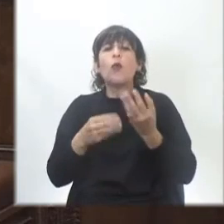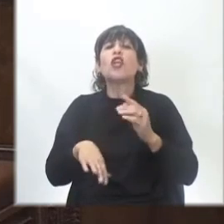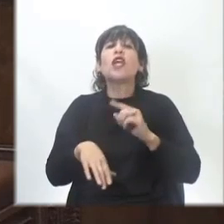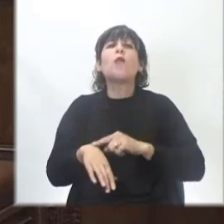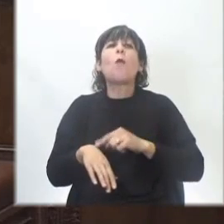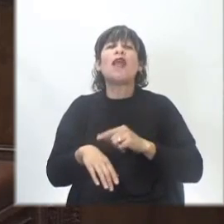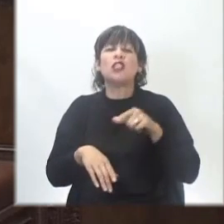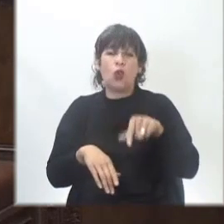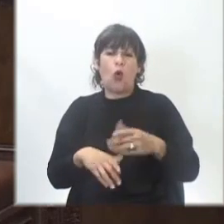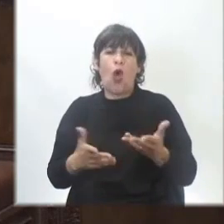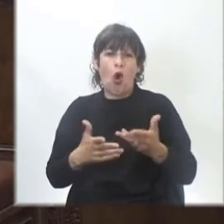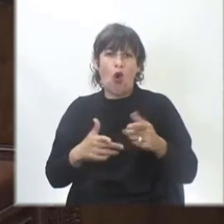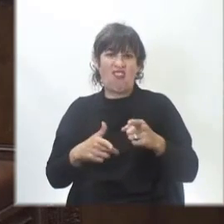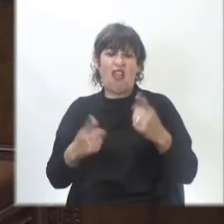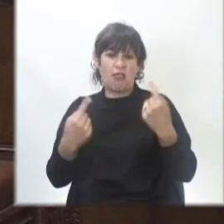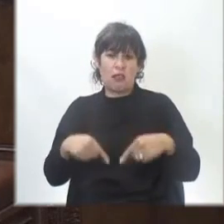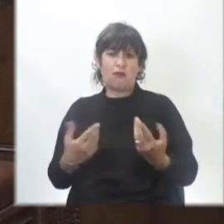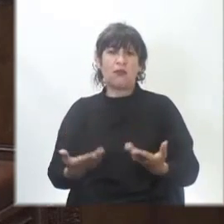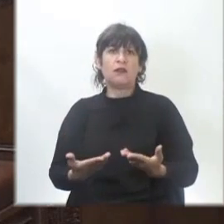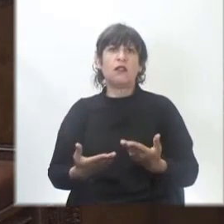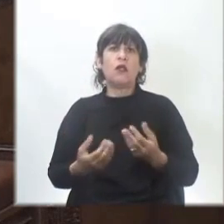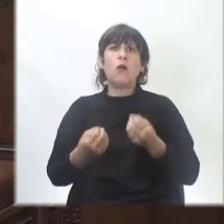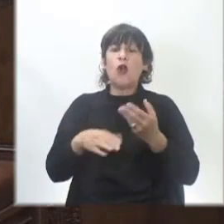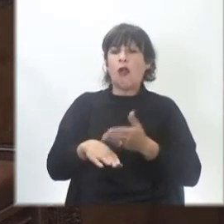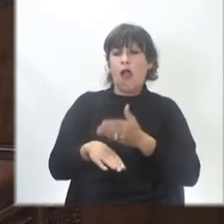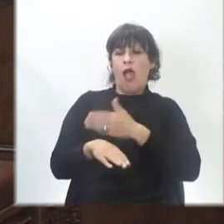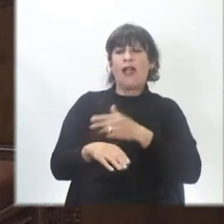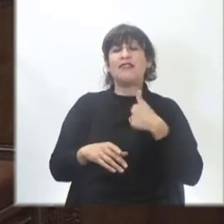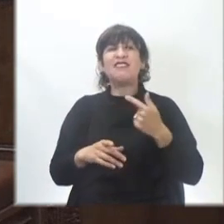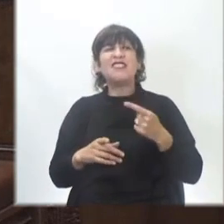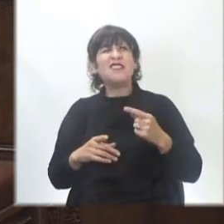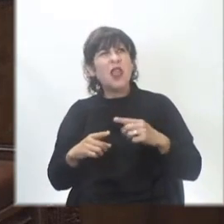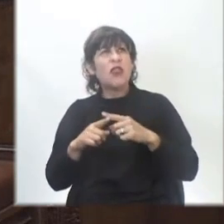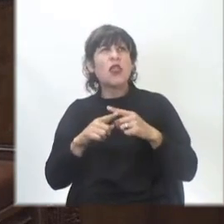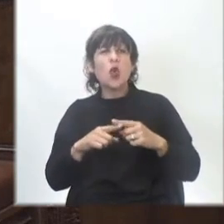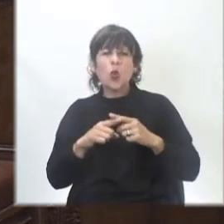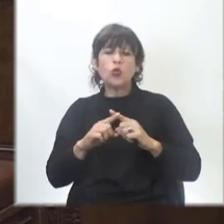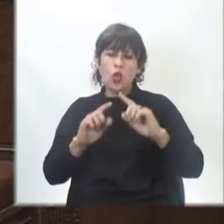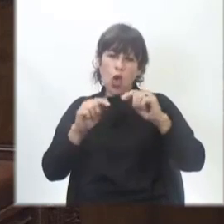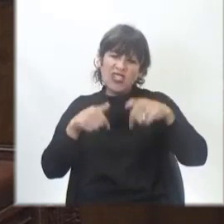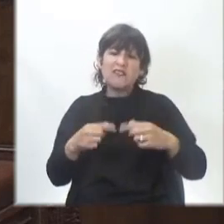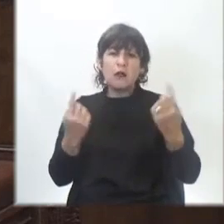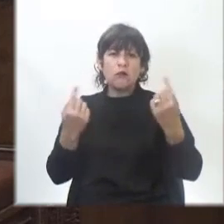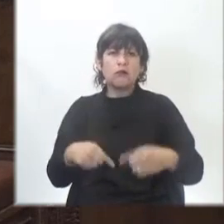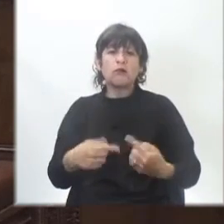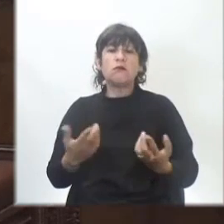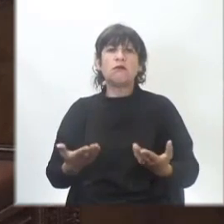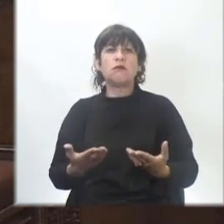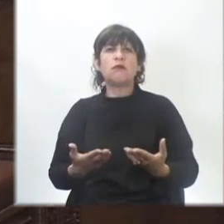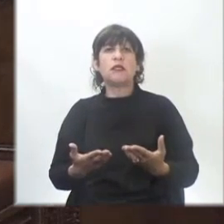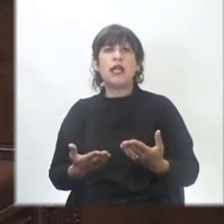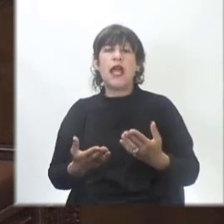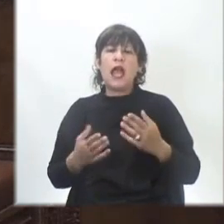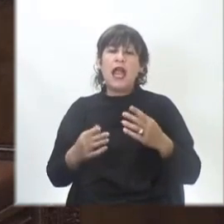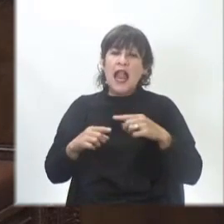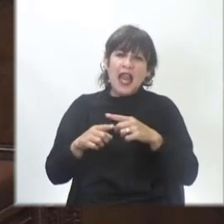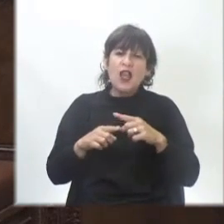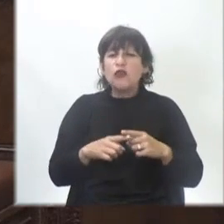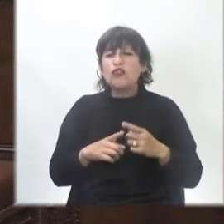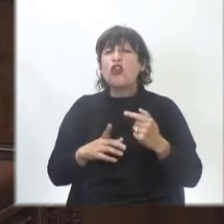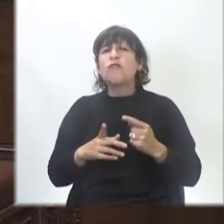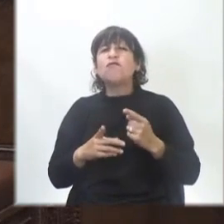interpelación. Porque en lo previo ha estado en discusión esta interpelación. Ha estado en discusión la